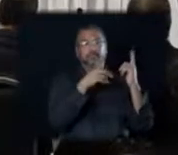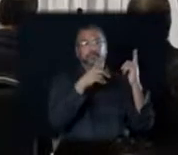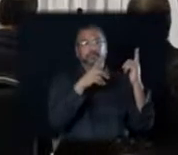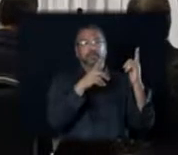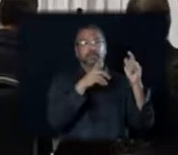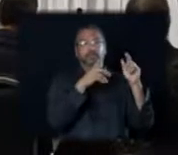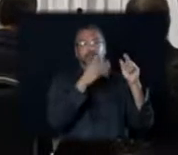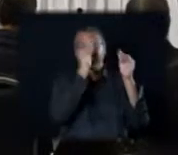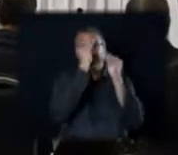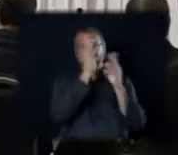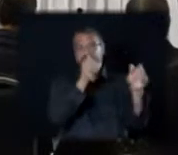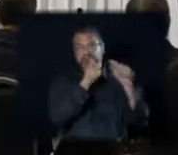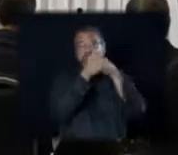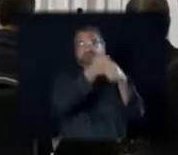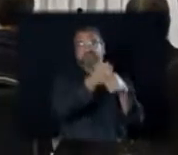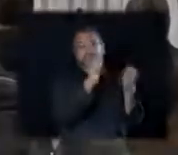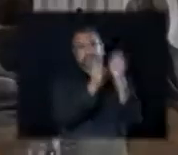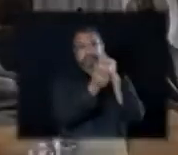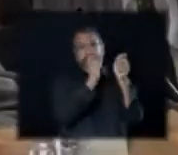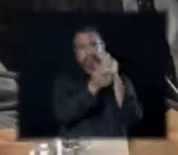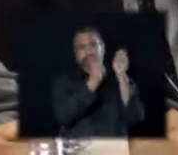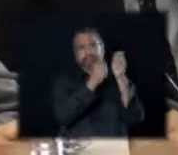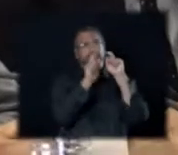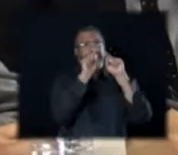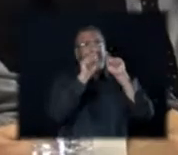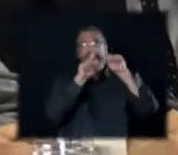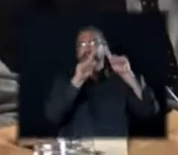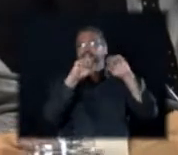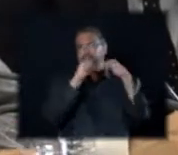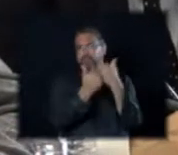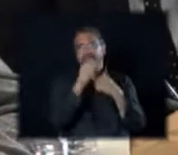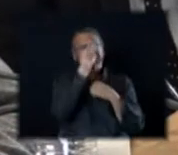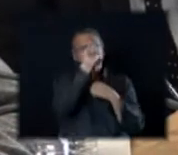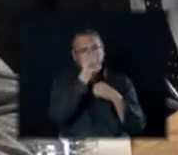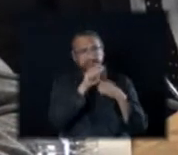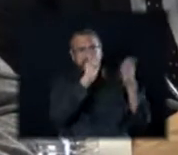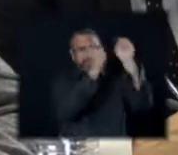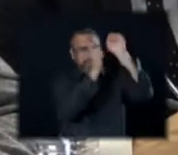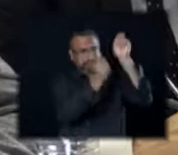$15,000 que se actualizaron o se corrigió.